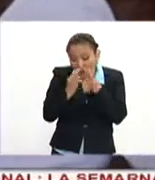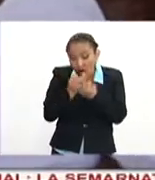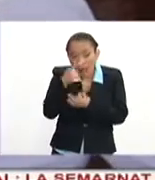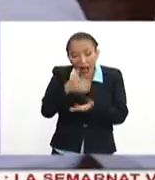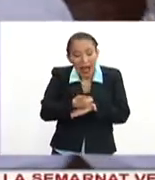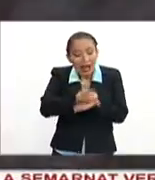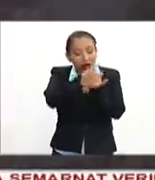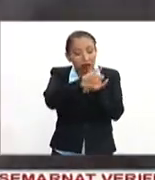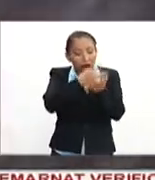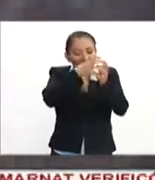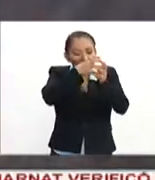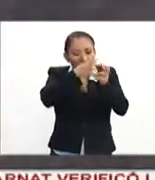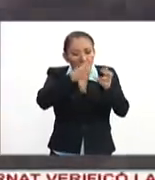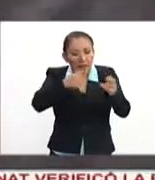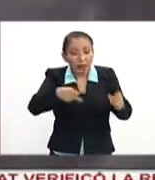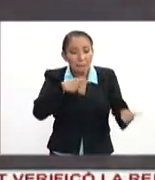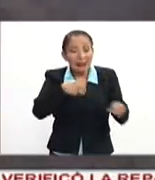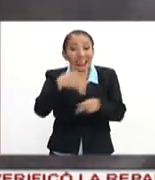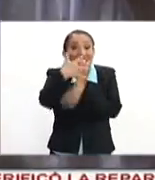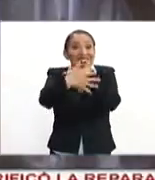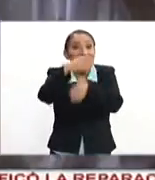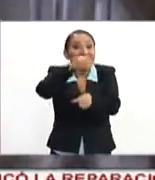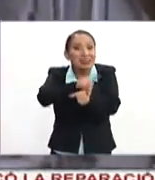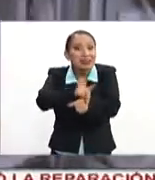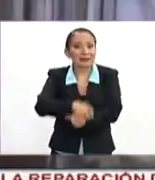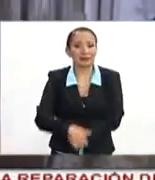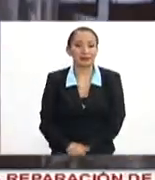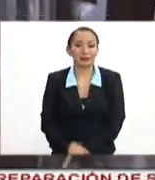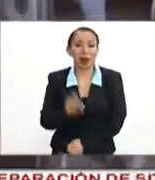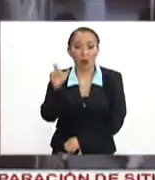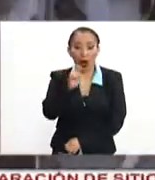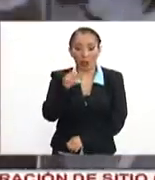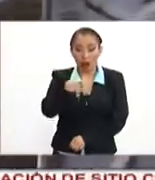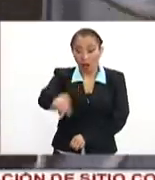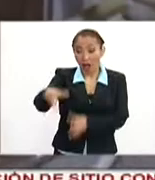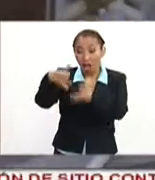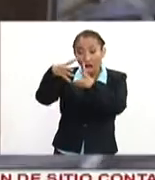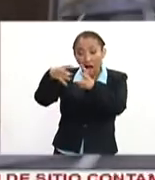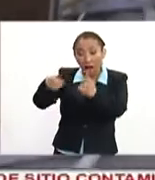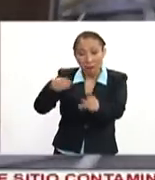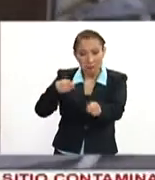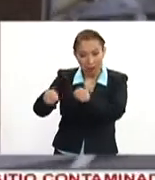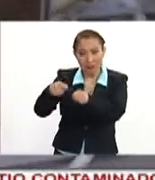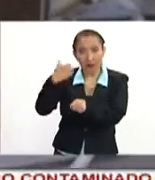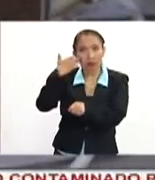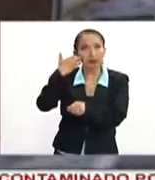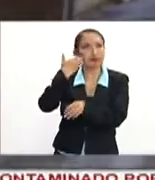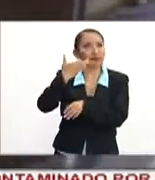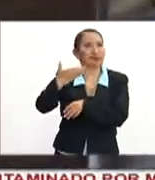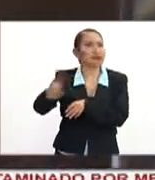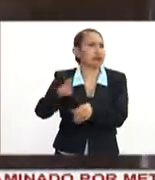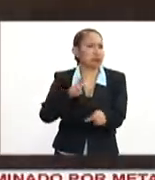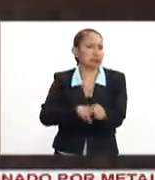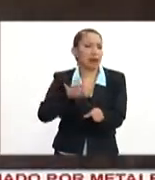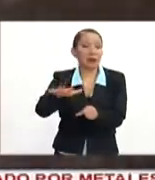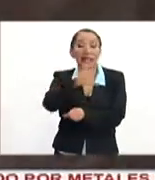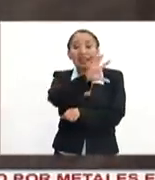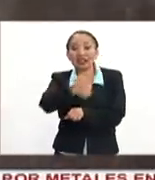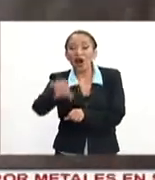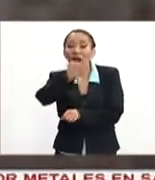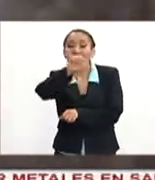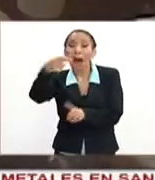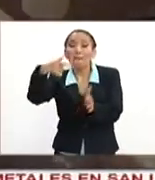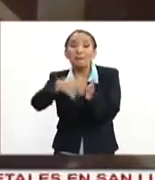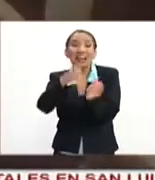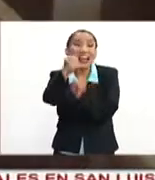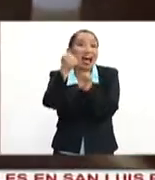que permite degradar plásticos en 15 días, cuando la desintegración de este material tarda normalmente de 500